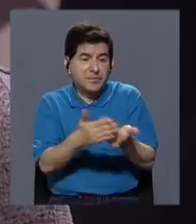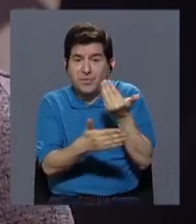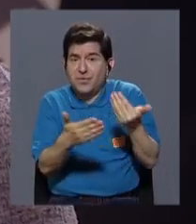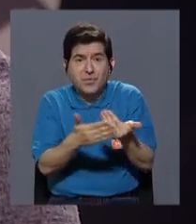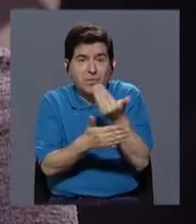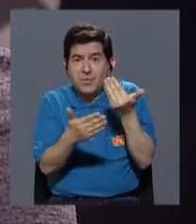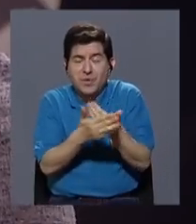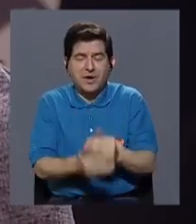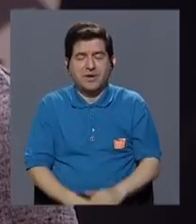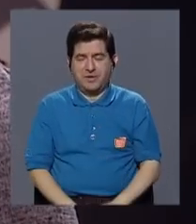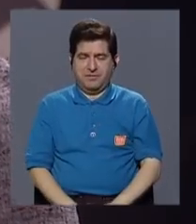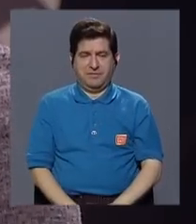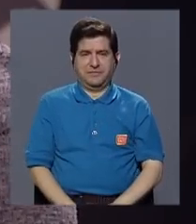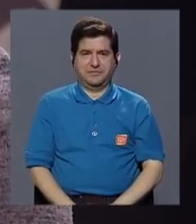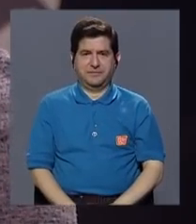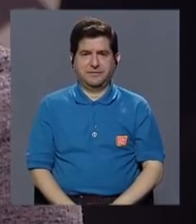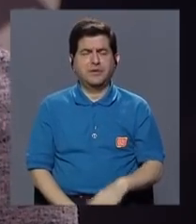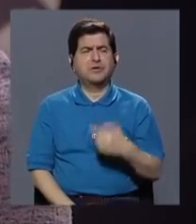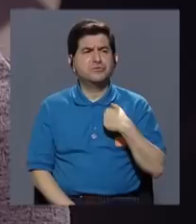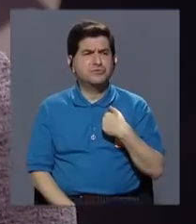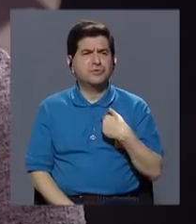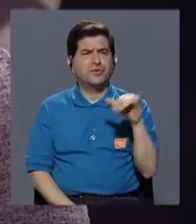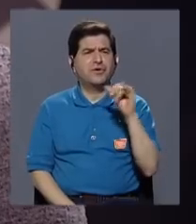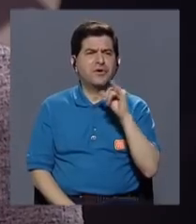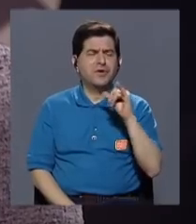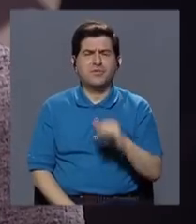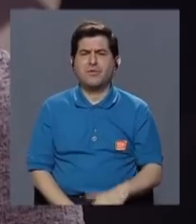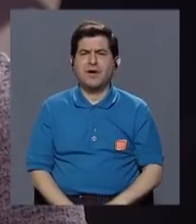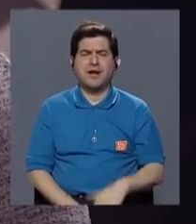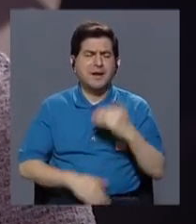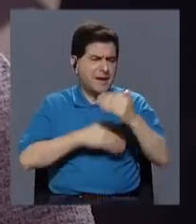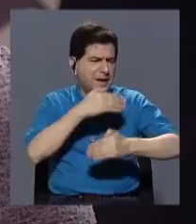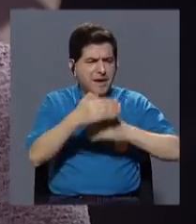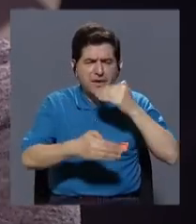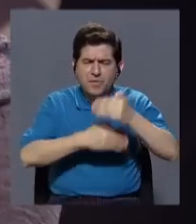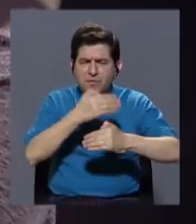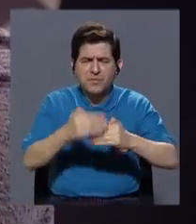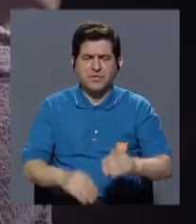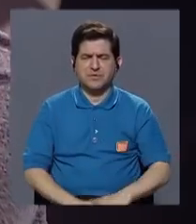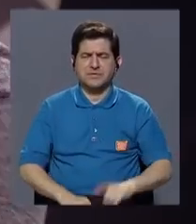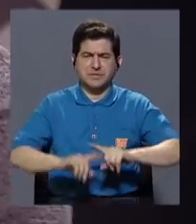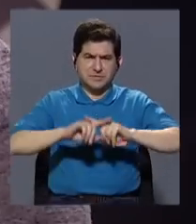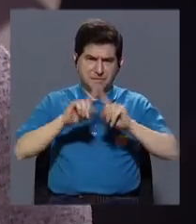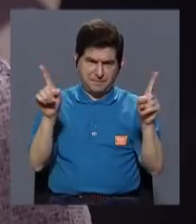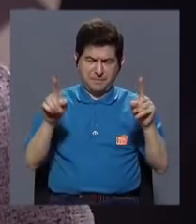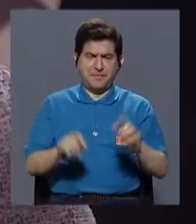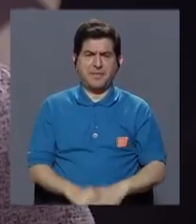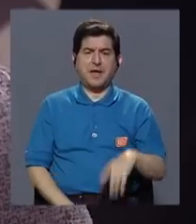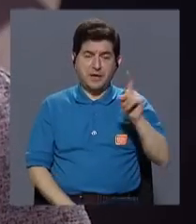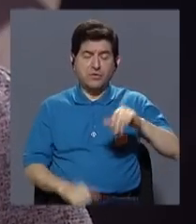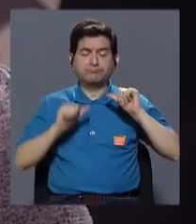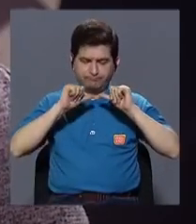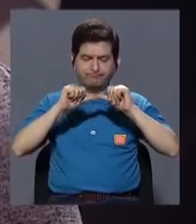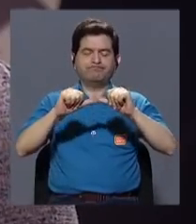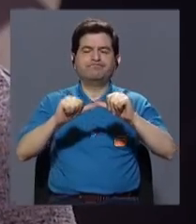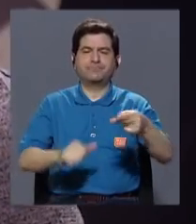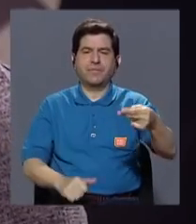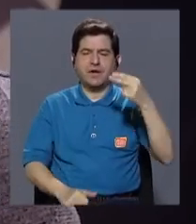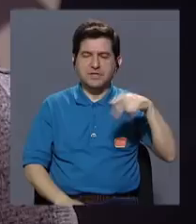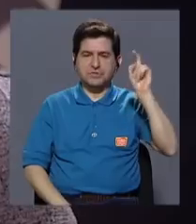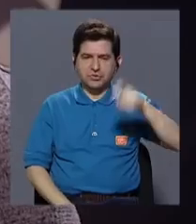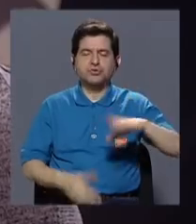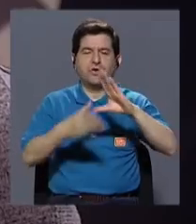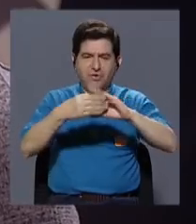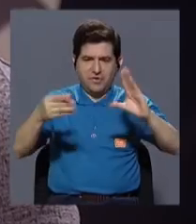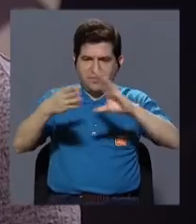como recién nacido recién salido del horno garbanzos también estoy en este proceso pero por supuesto que creo que se debe seguir que esas historias